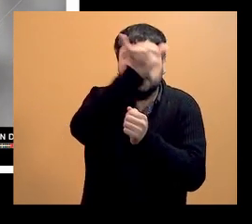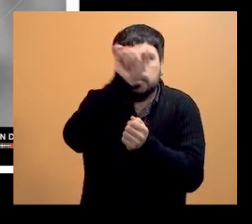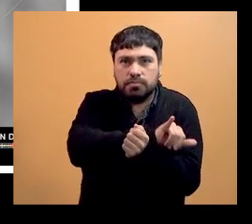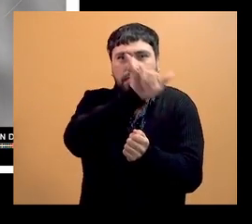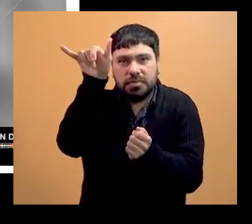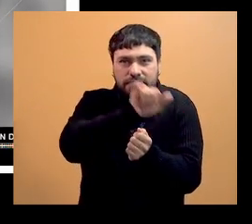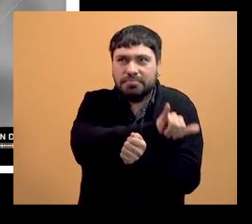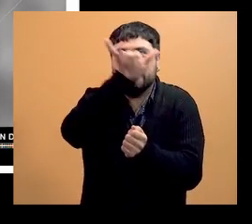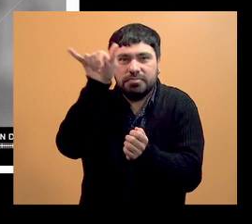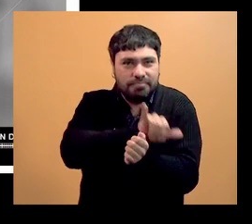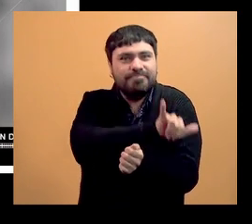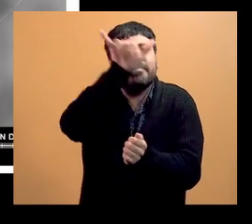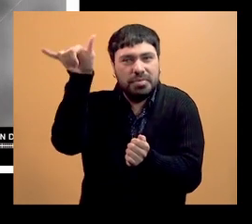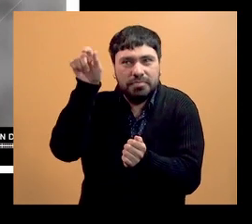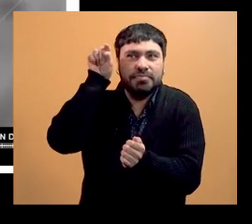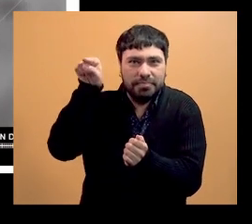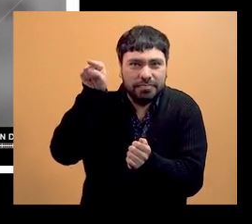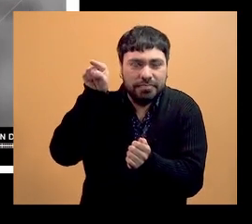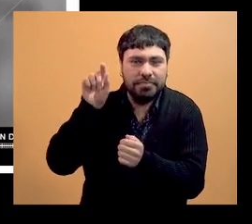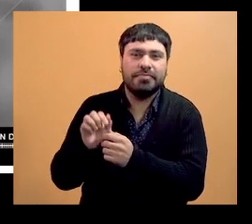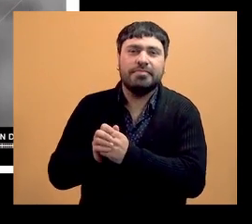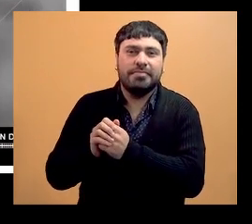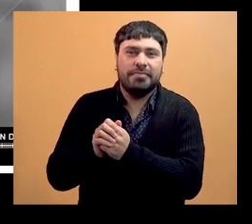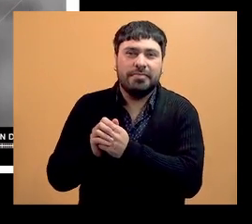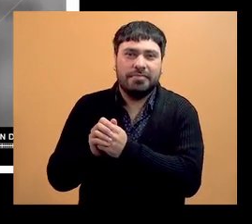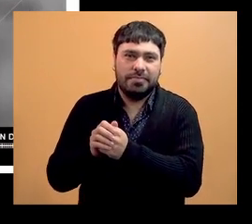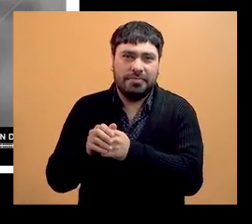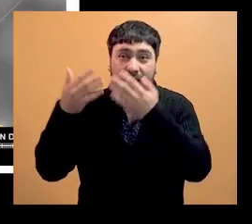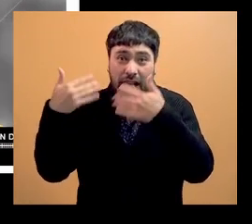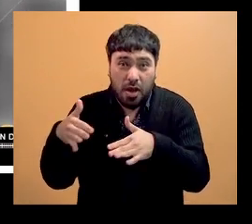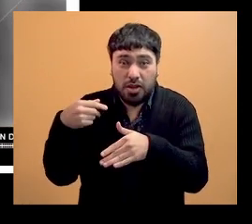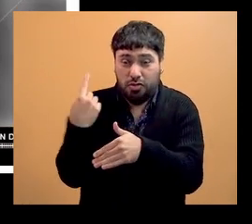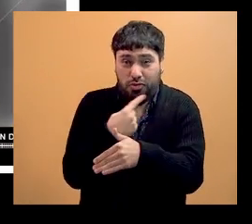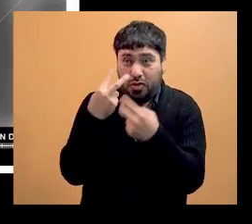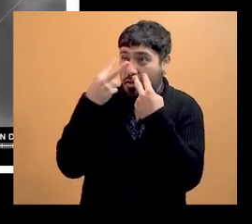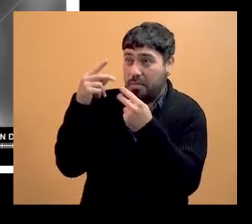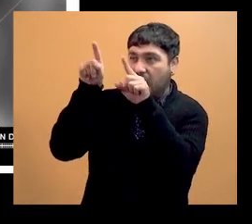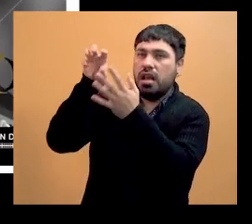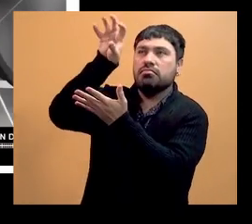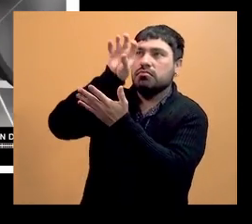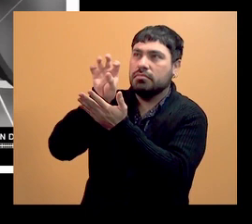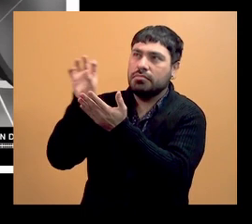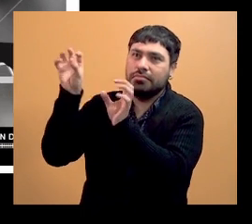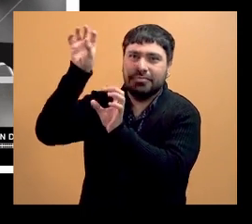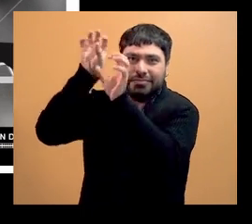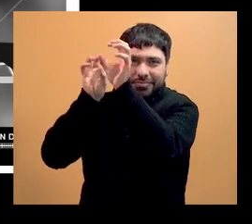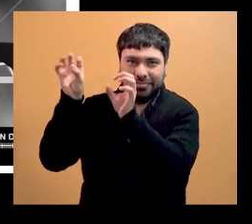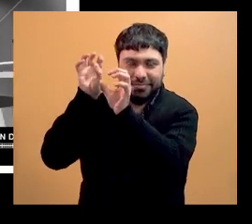han sido posibles de observar por los satélites que hoy en día tenemos orbitando la Luna. Por lo tanto, a ver si eso de alguna